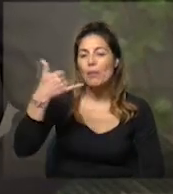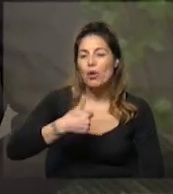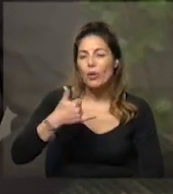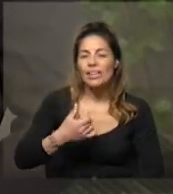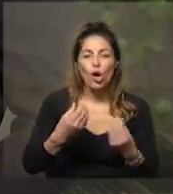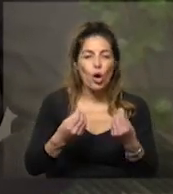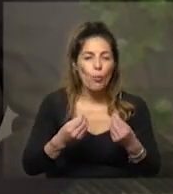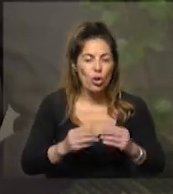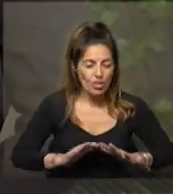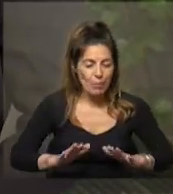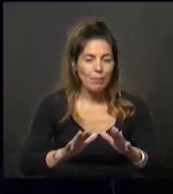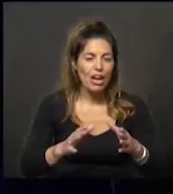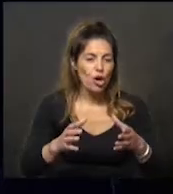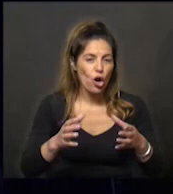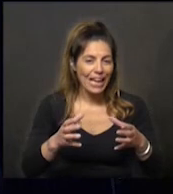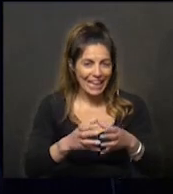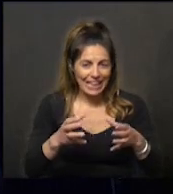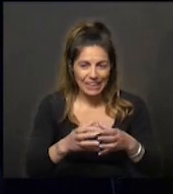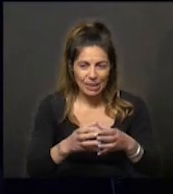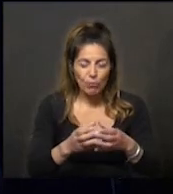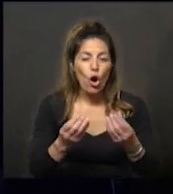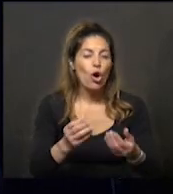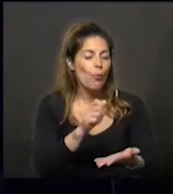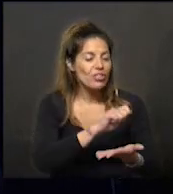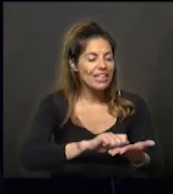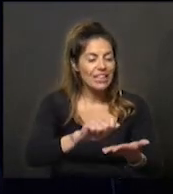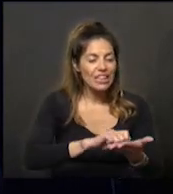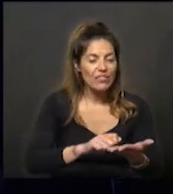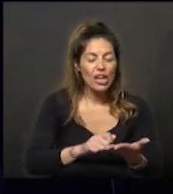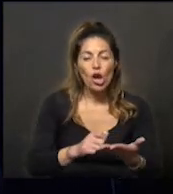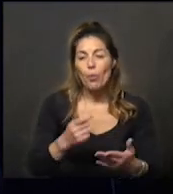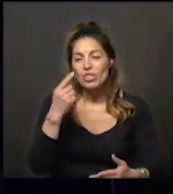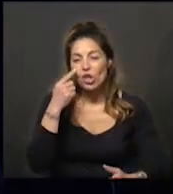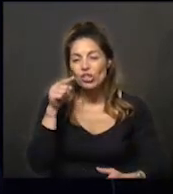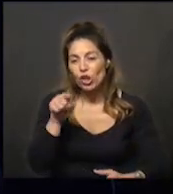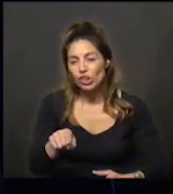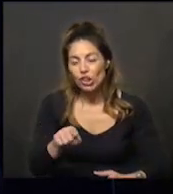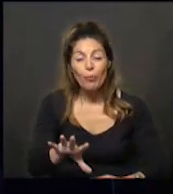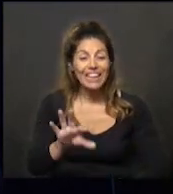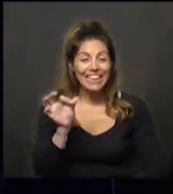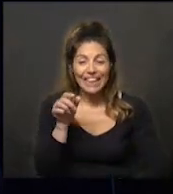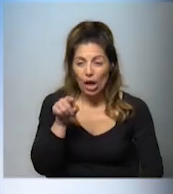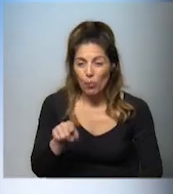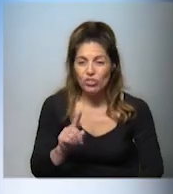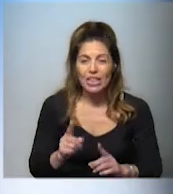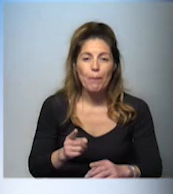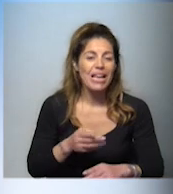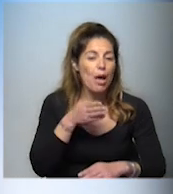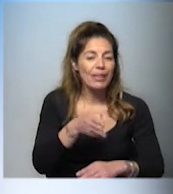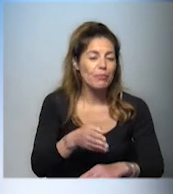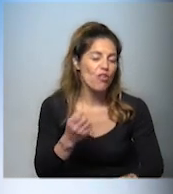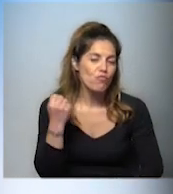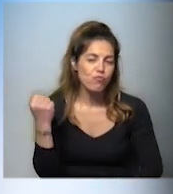Camila escribe esta obra, por qué, cómo se conocen entre ustedes, cómo te seleccionan a vos. Y también la participación fundamental,